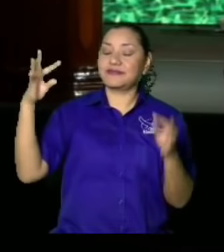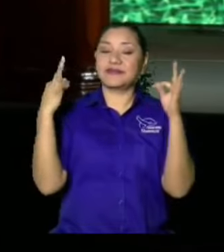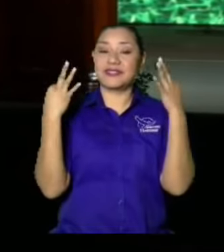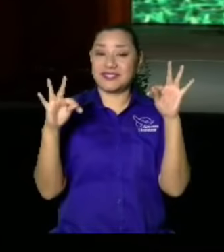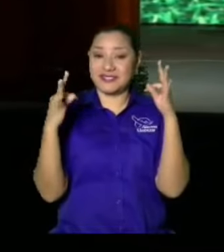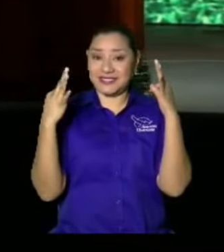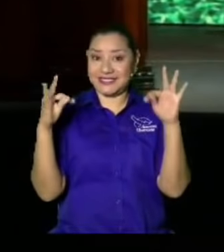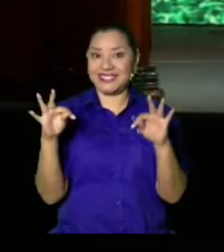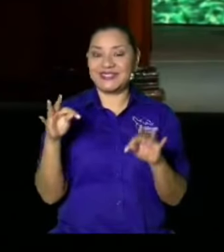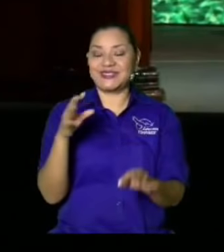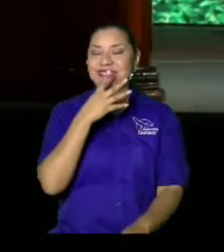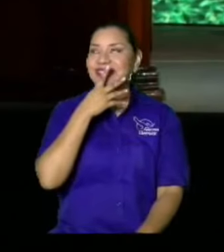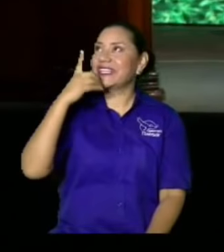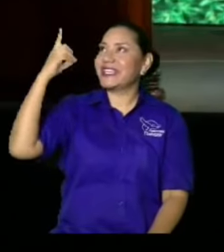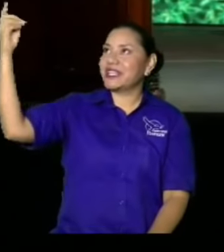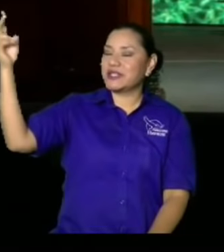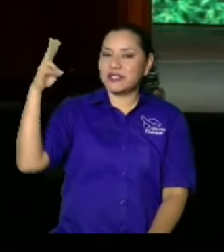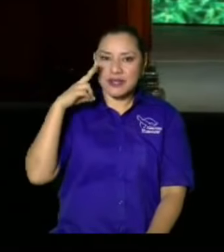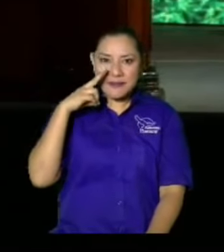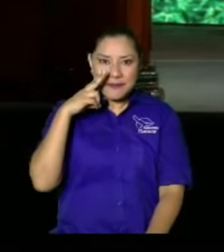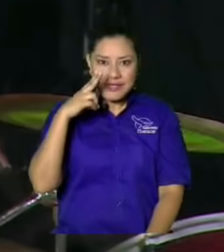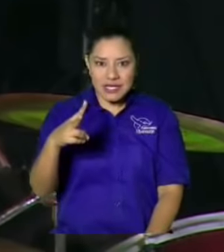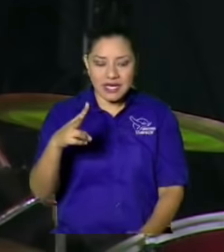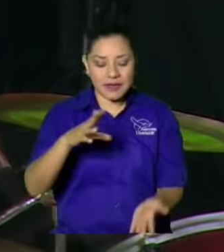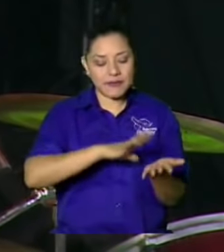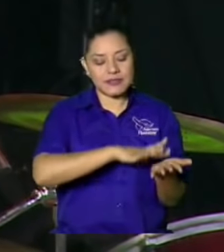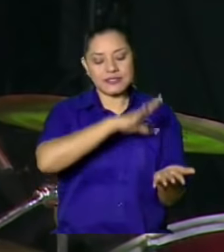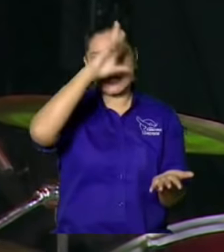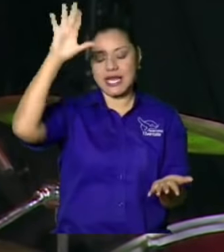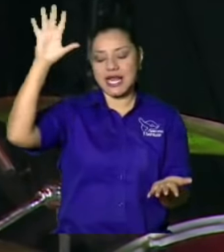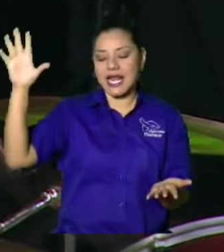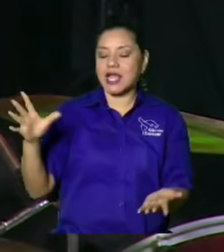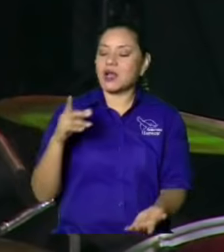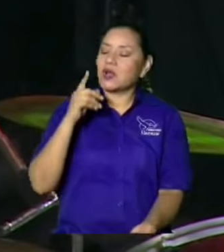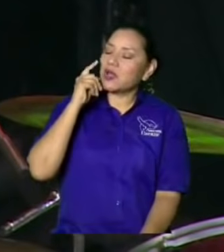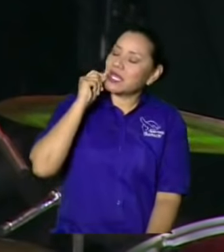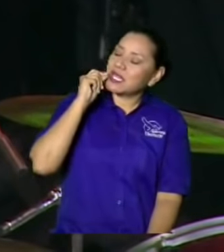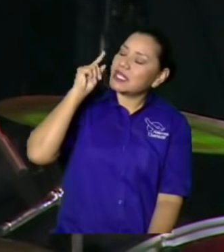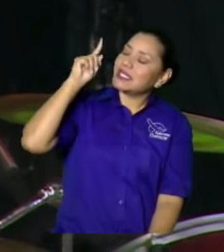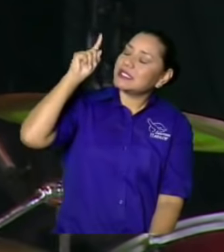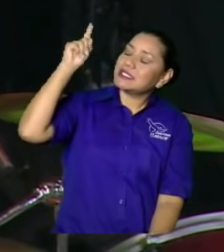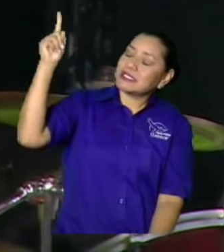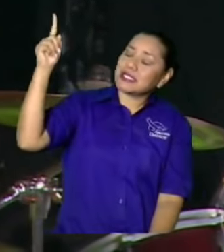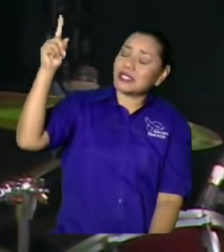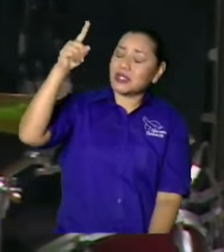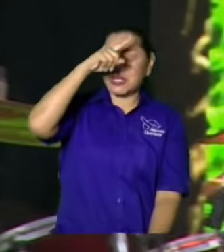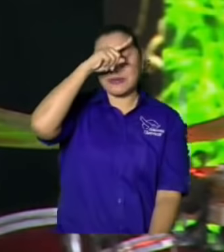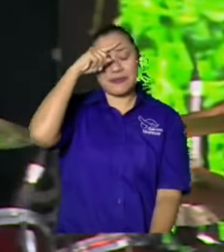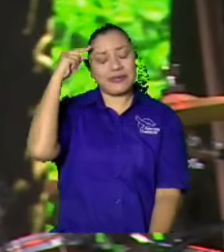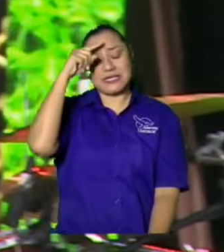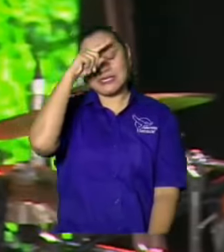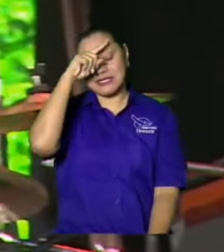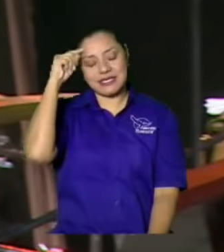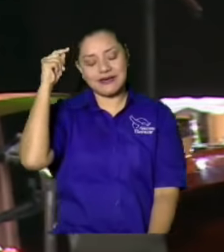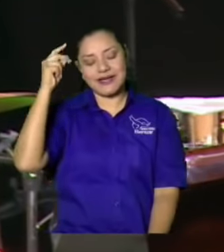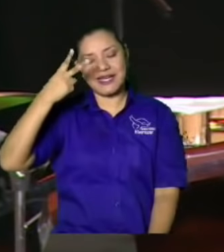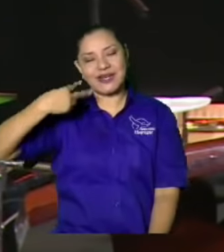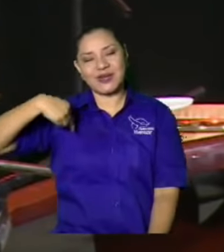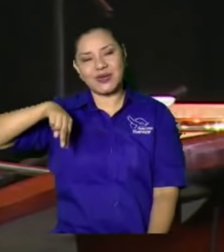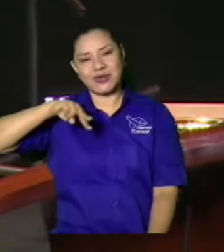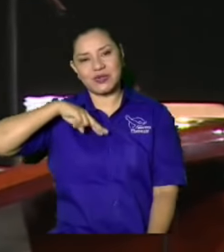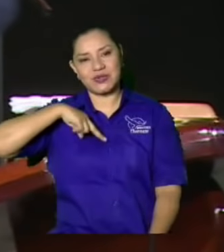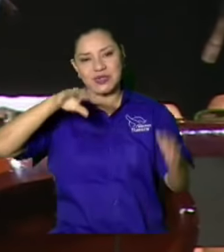donde verdaderamente miramos, hermano, la gloria del Señor. Cuando Dios empieza a trabajar con nosotros, nos